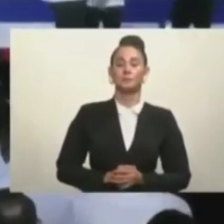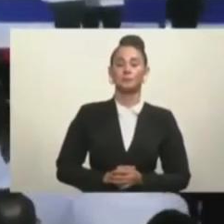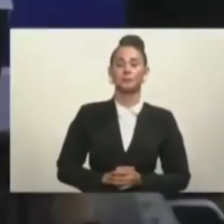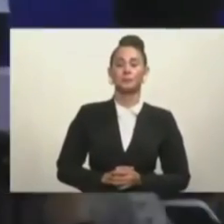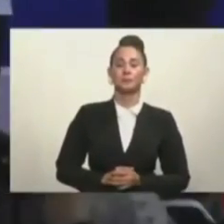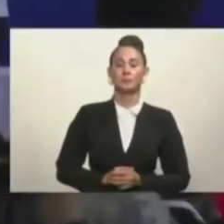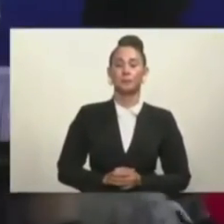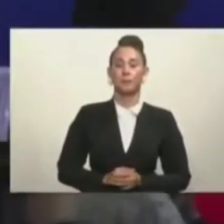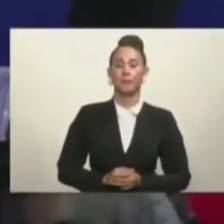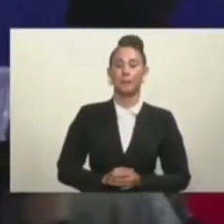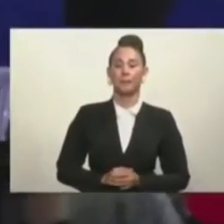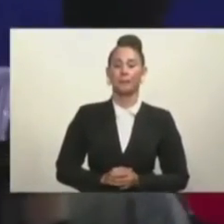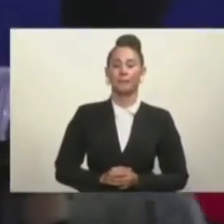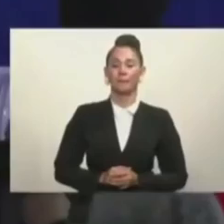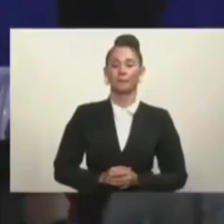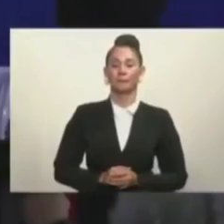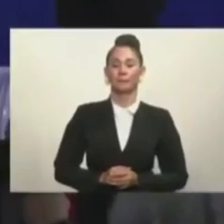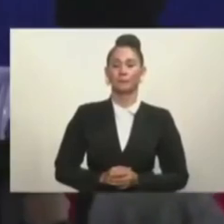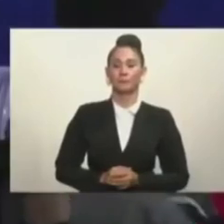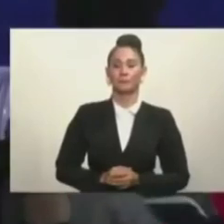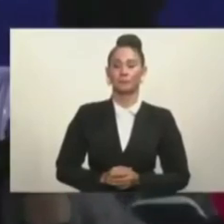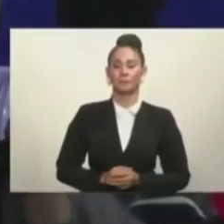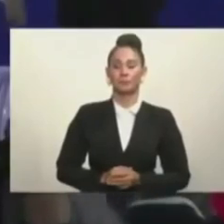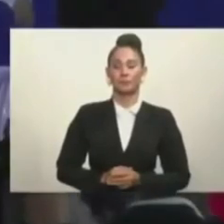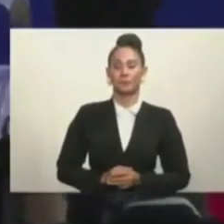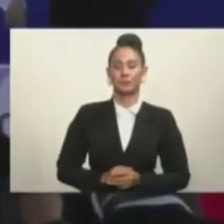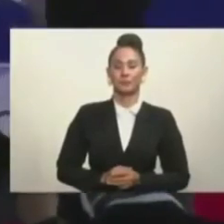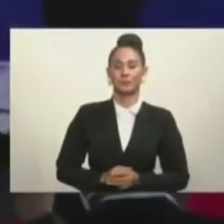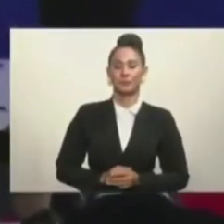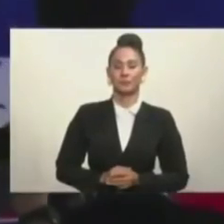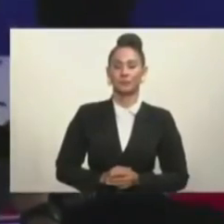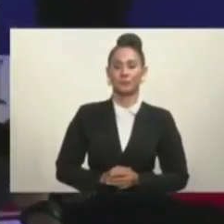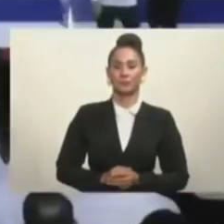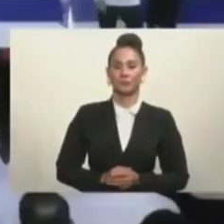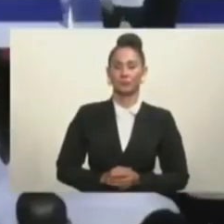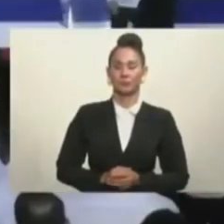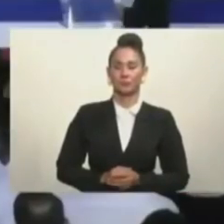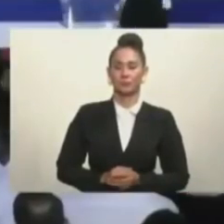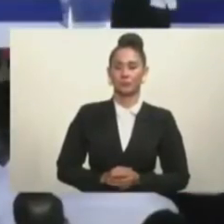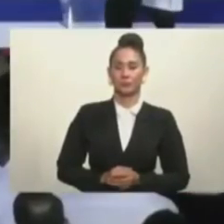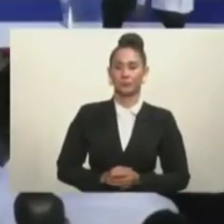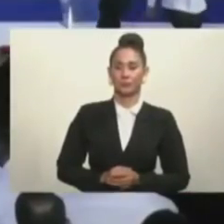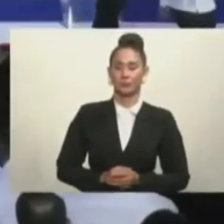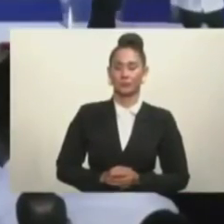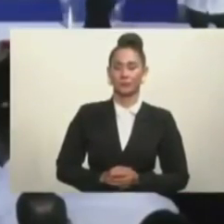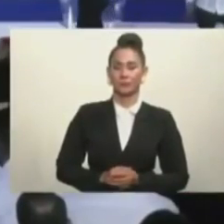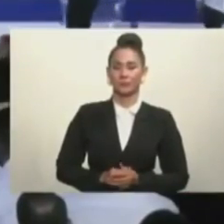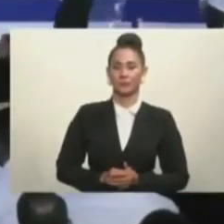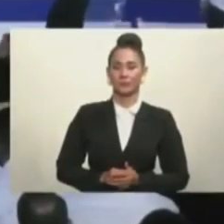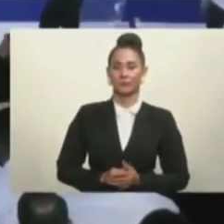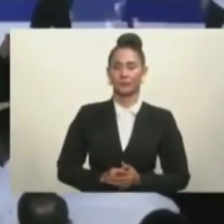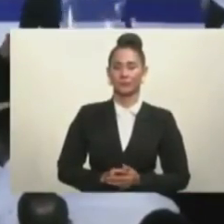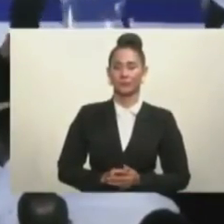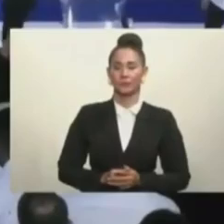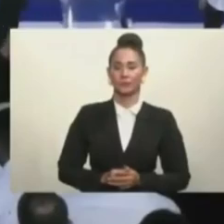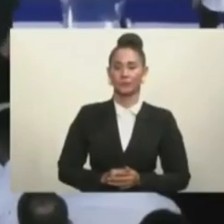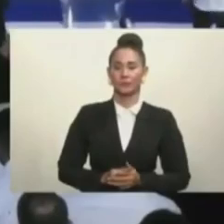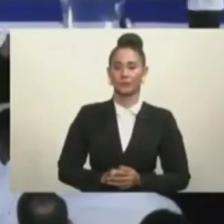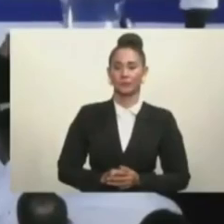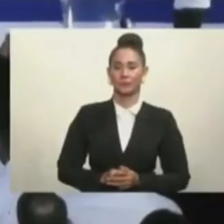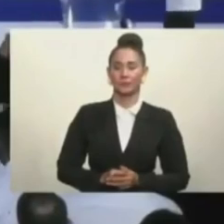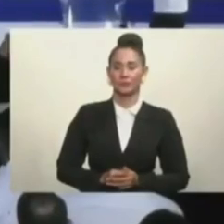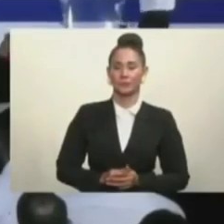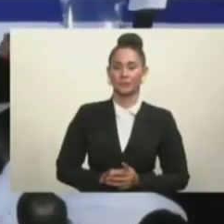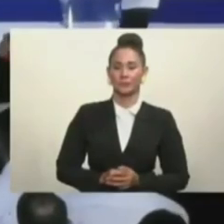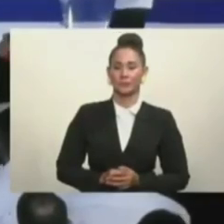van a todo abrazado todo su amor amor amor amor una cosa tan precioso en